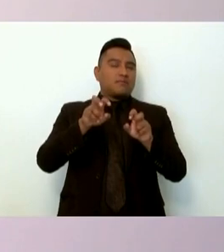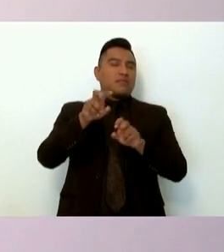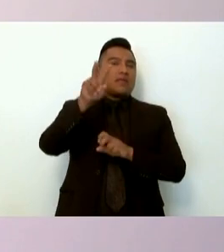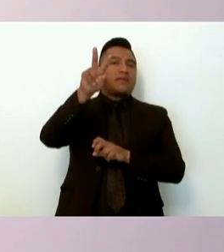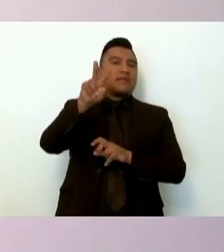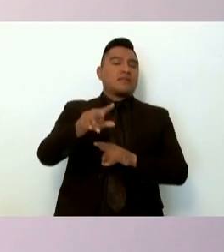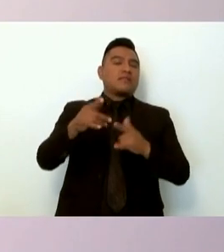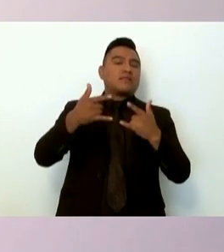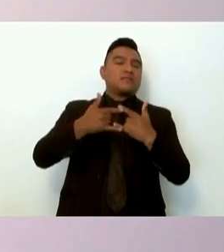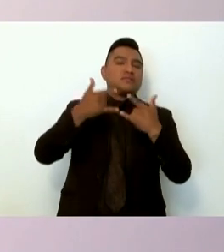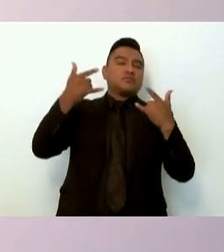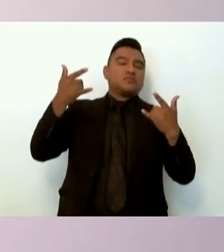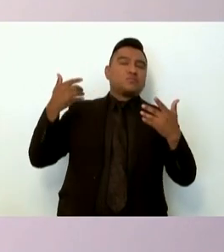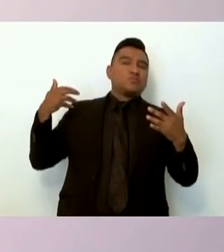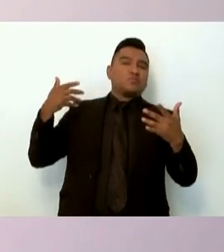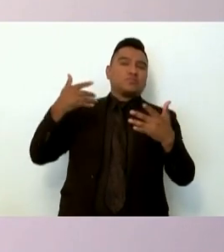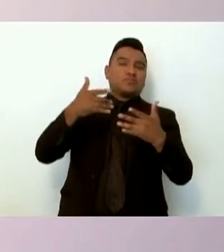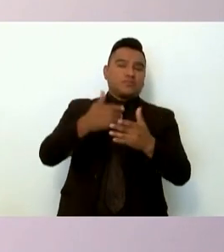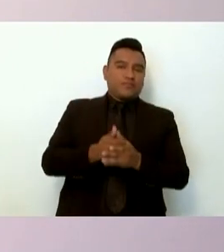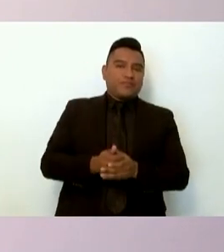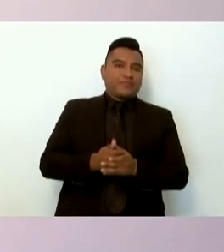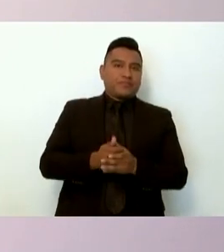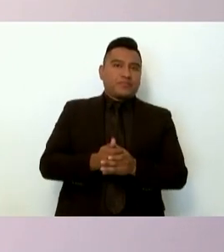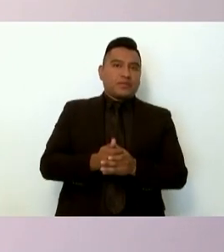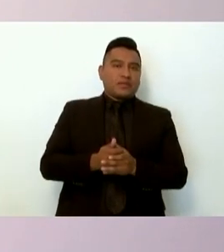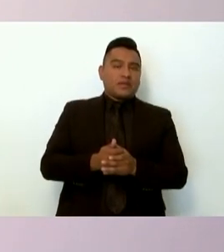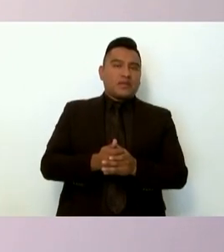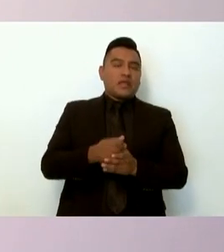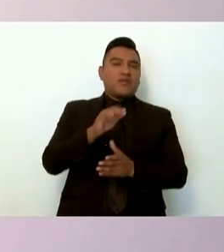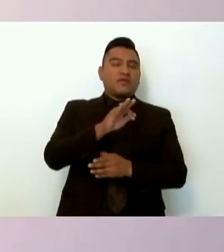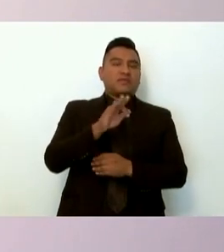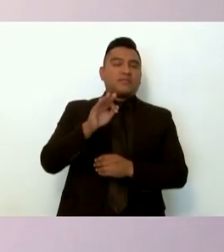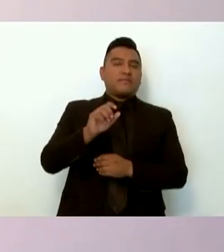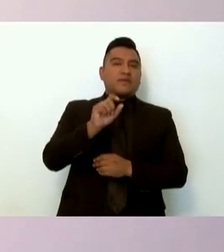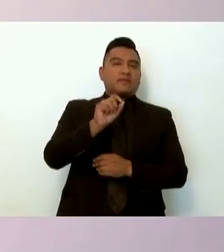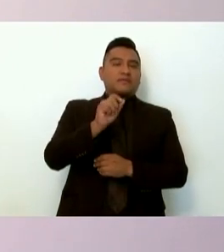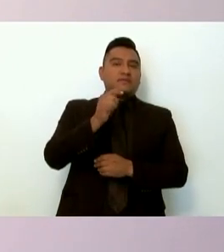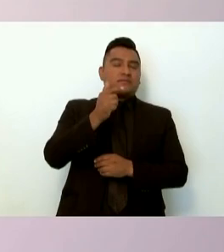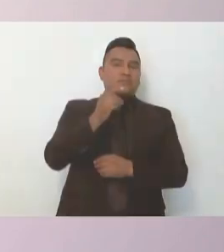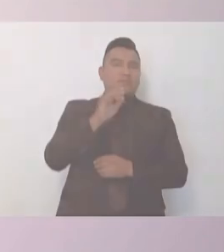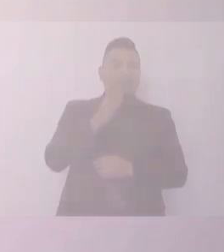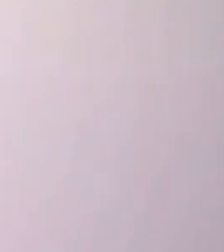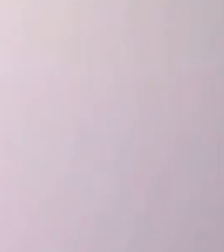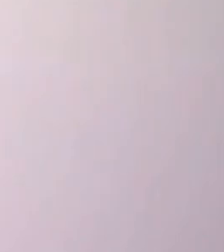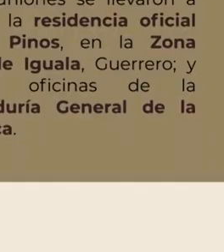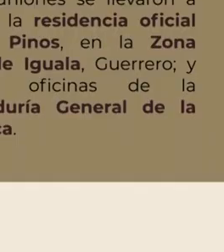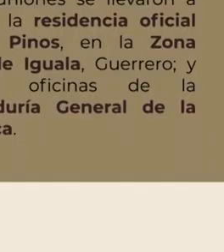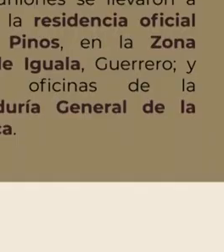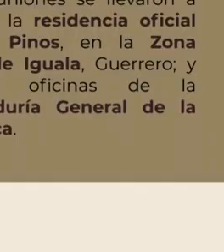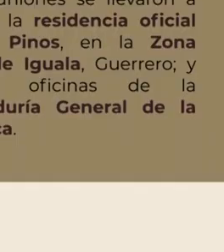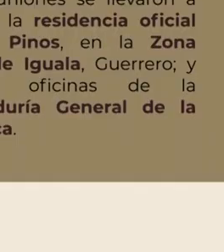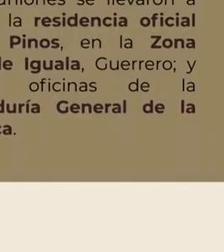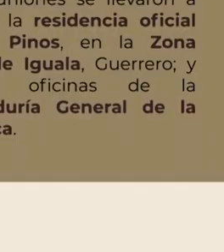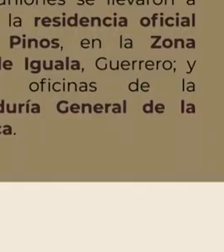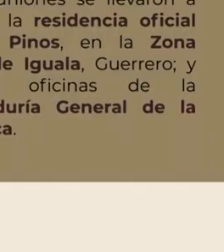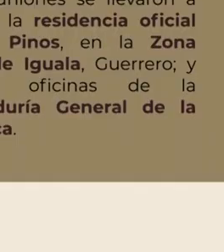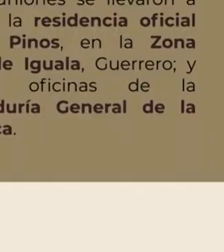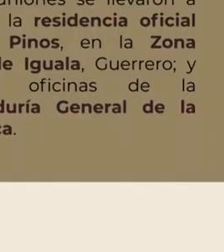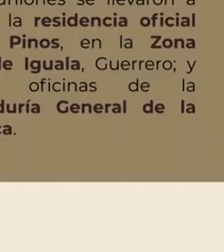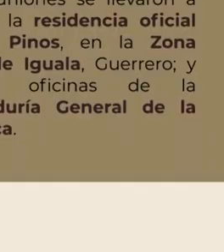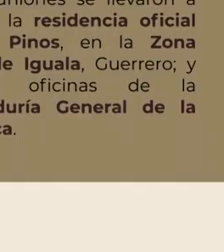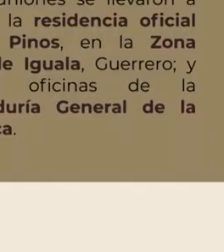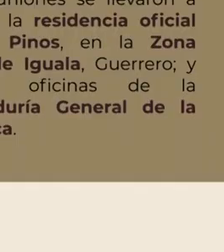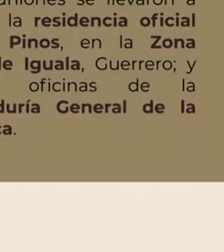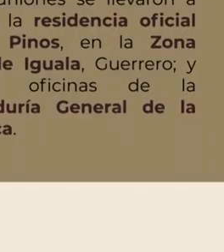muy breve recuento el 27 de enero de 2015 el entorno titular de la Procuraduría General de la República